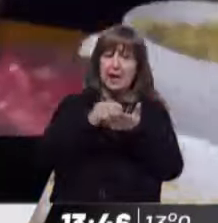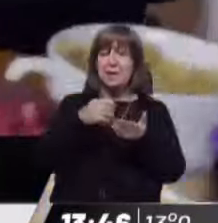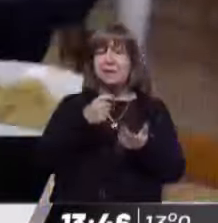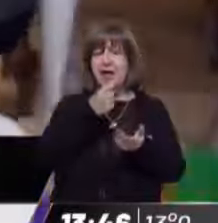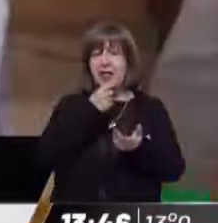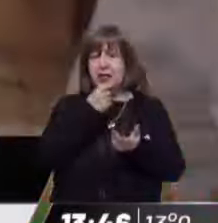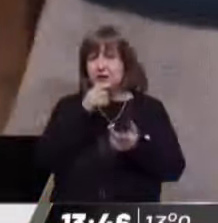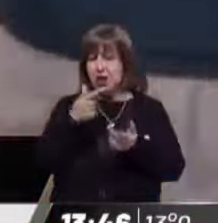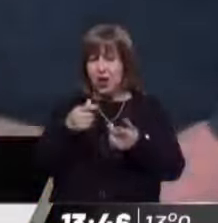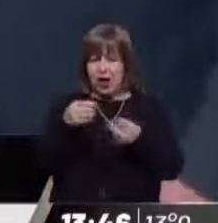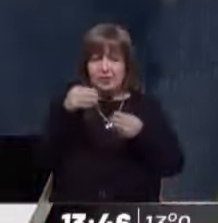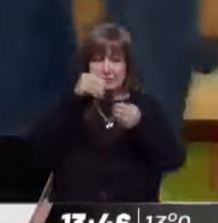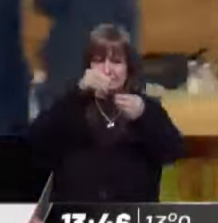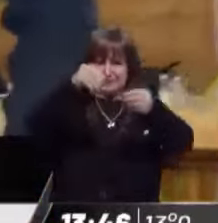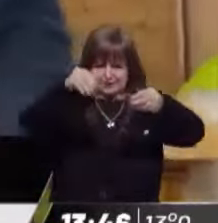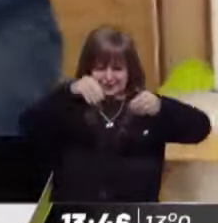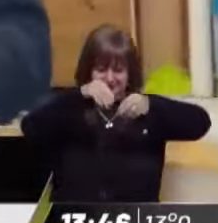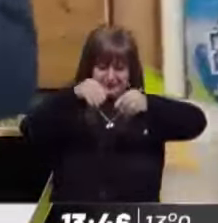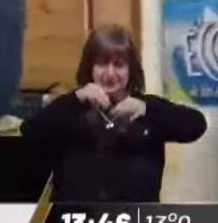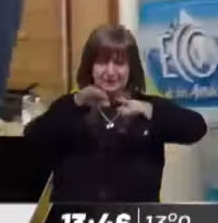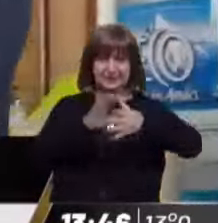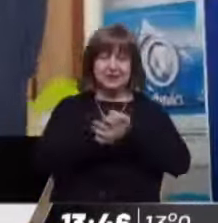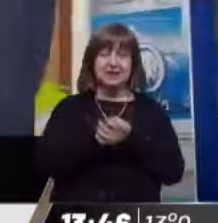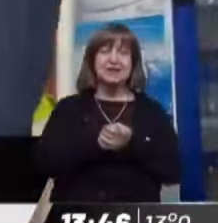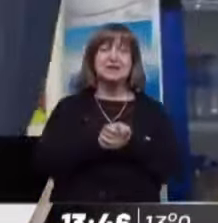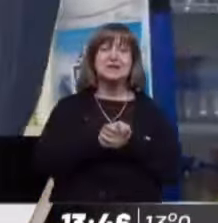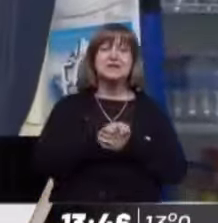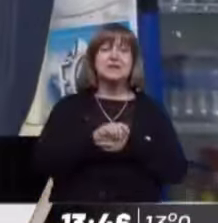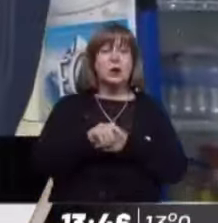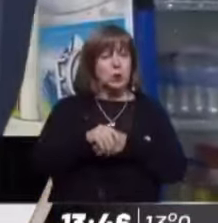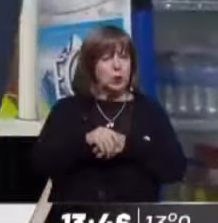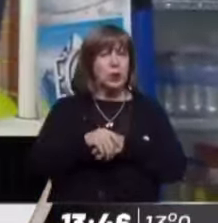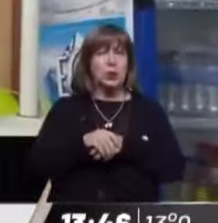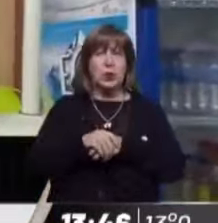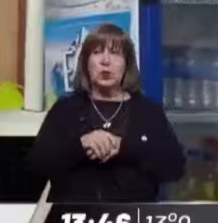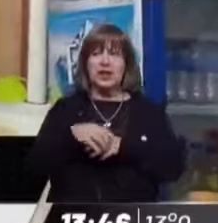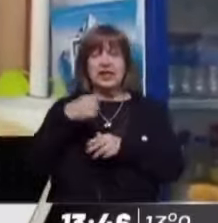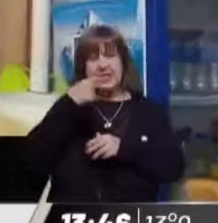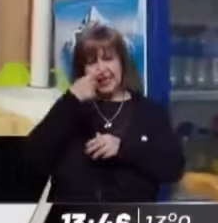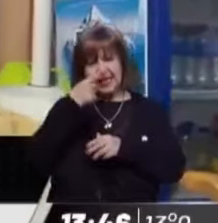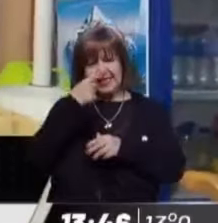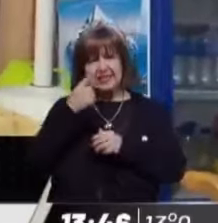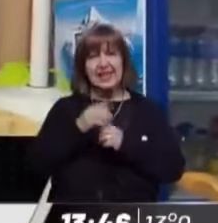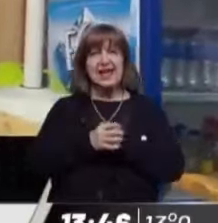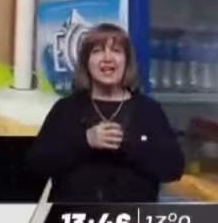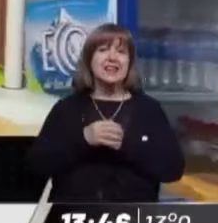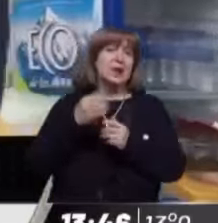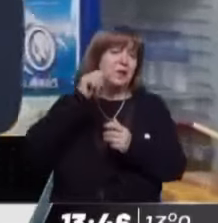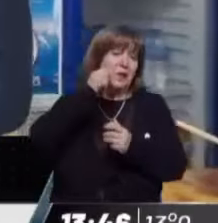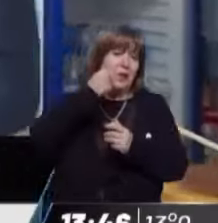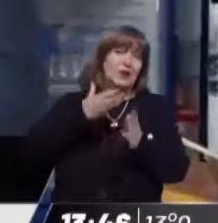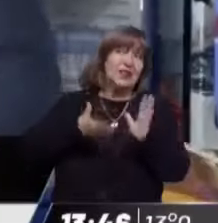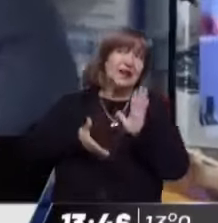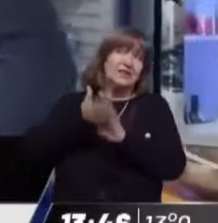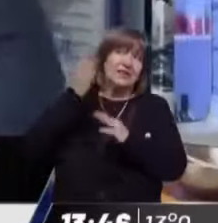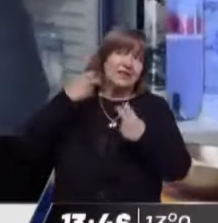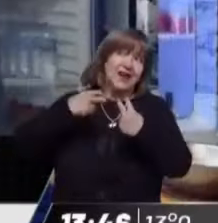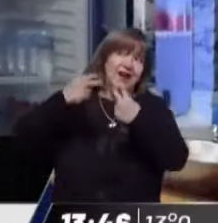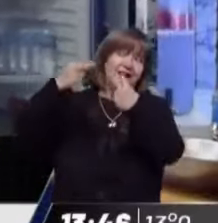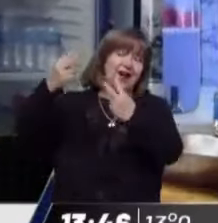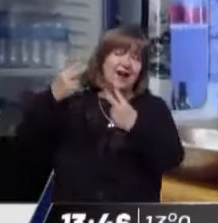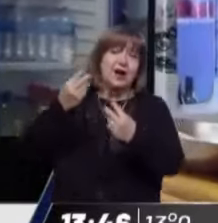ahora, creo. Decime si hay algo más maravilloso que conocer los lugares a partir de su gastronomía, ¿eh? Como la mejor forma de entrar,